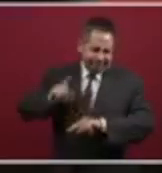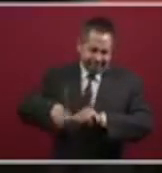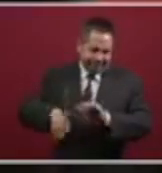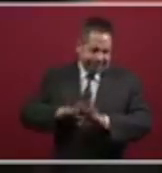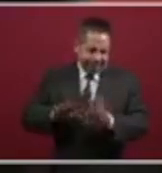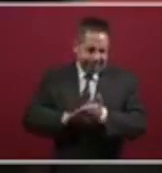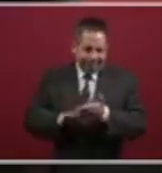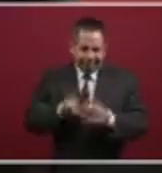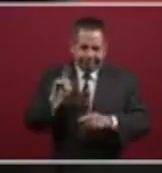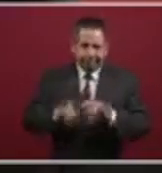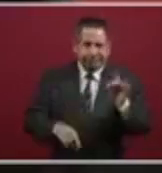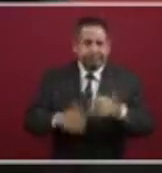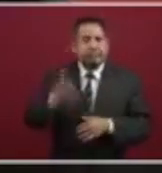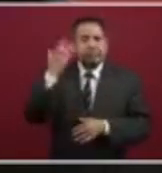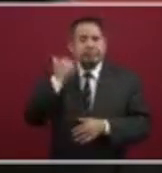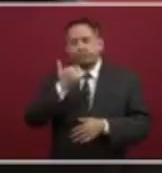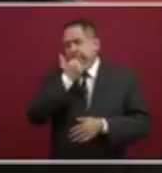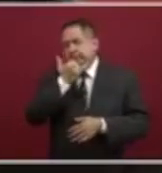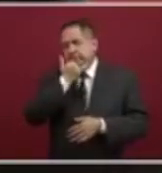ese sesgo